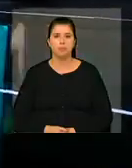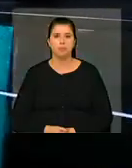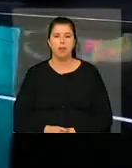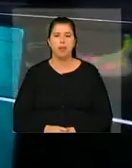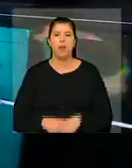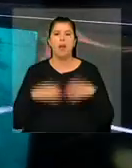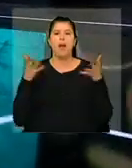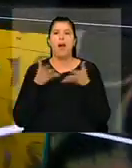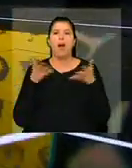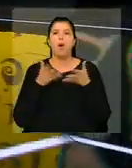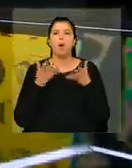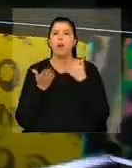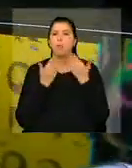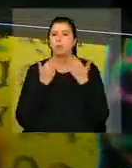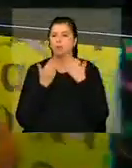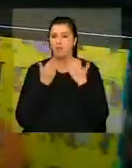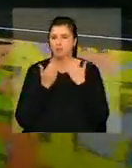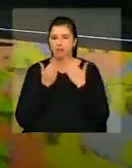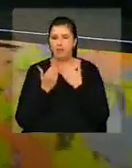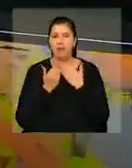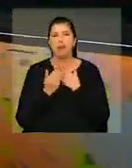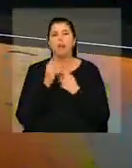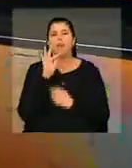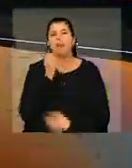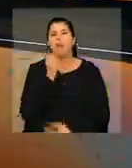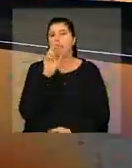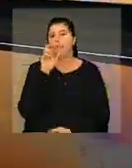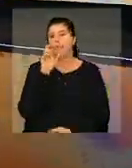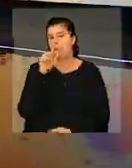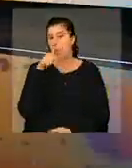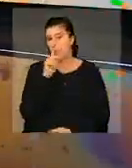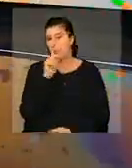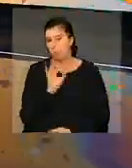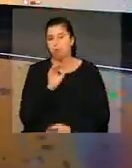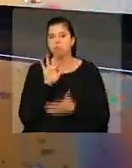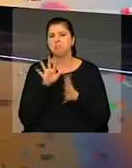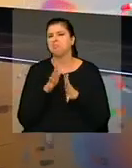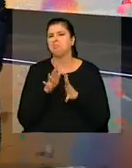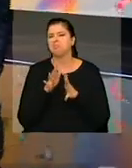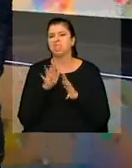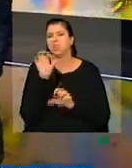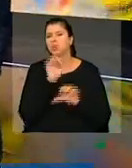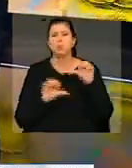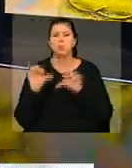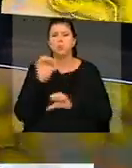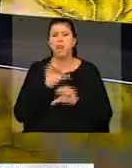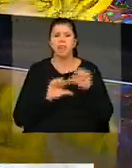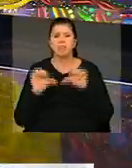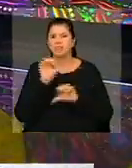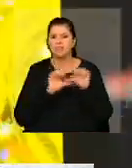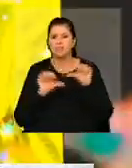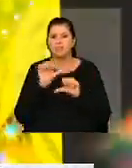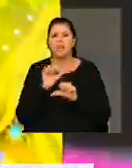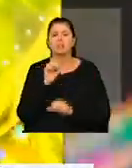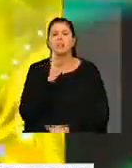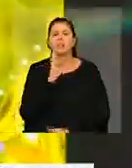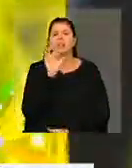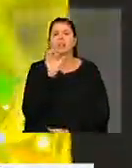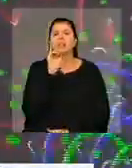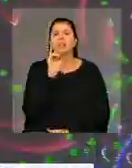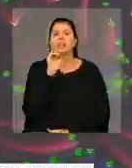Vamos a hablar con Facundo de sustancias psicodélicas para uso medicinal y con un fondo que me hace acordar a Cha Cha Cha. Y así ya está